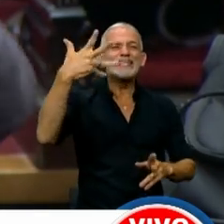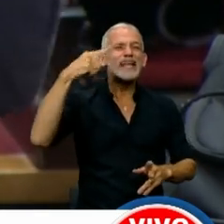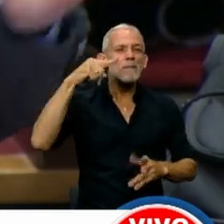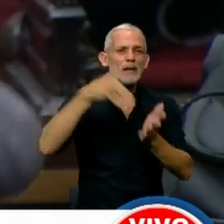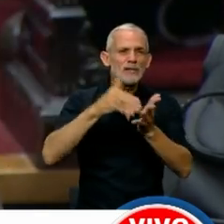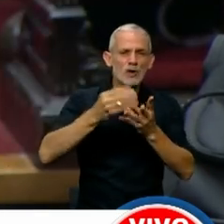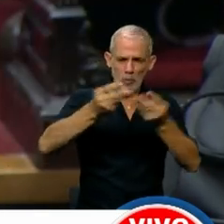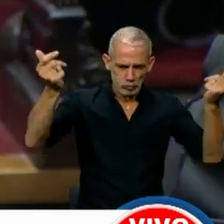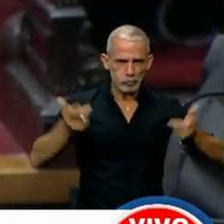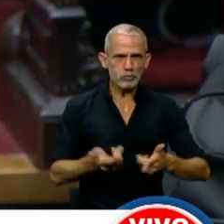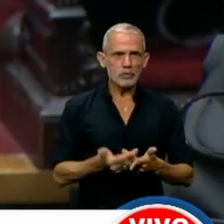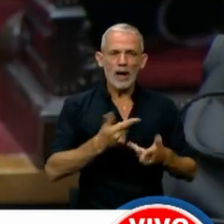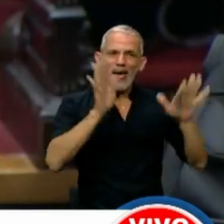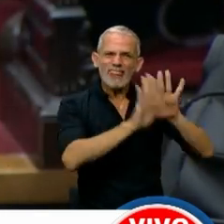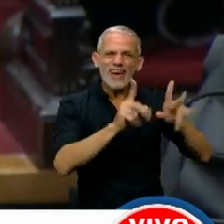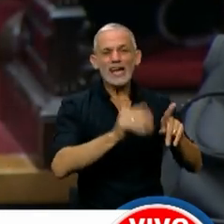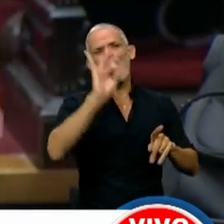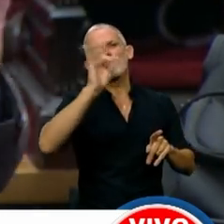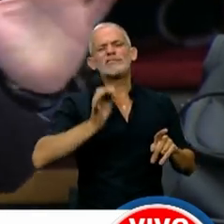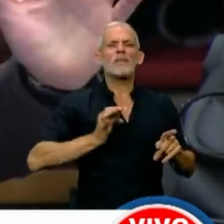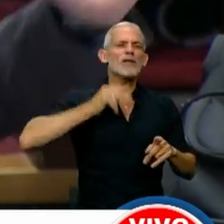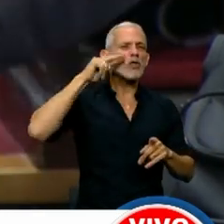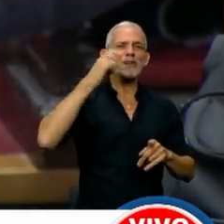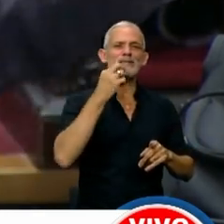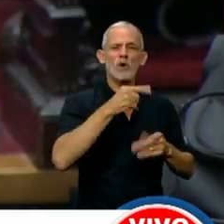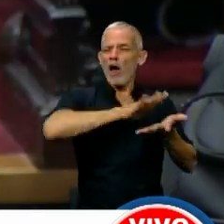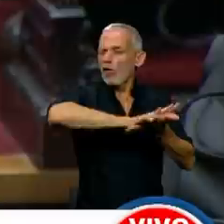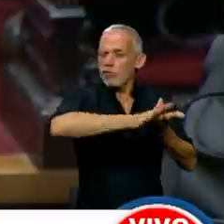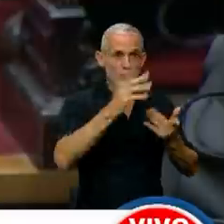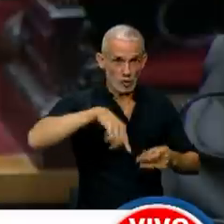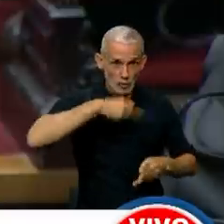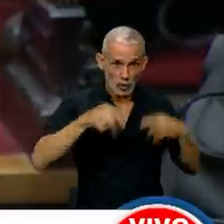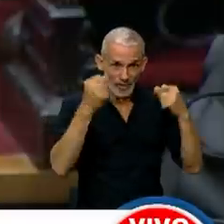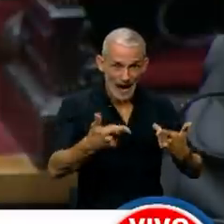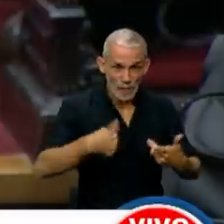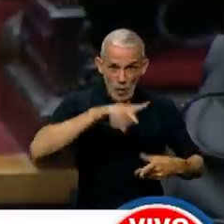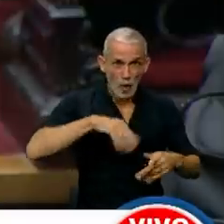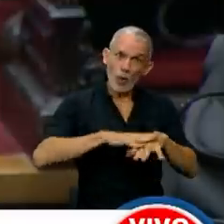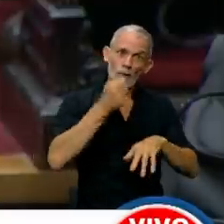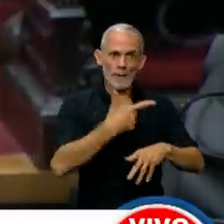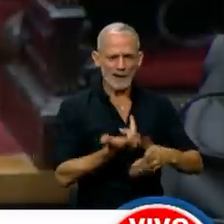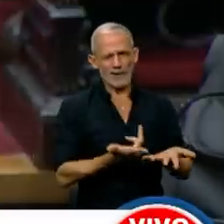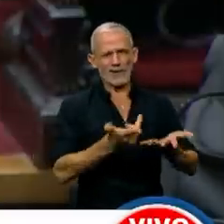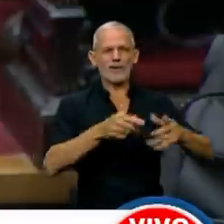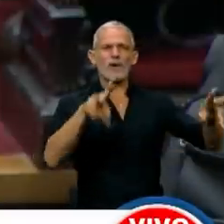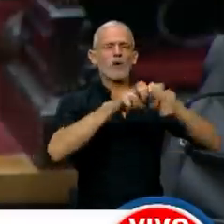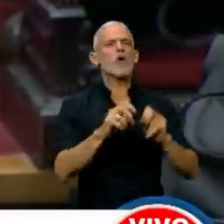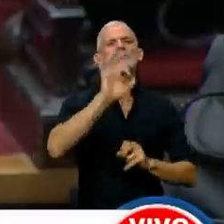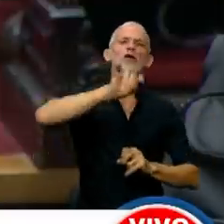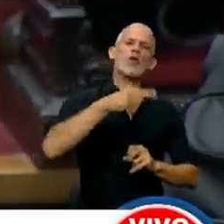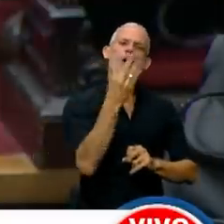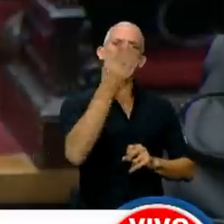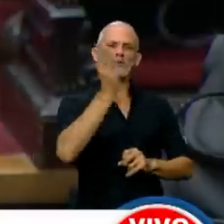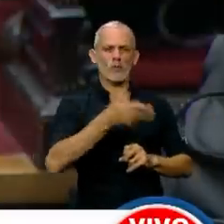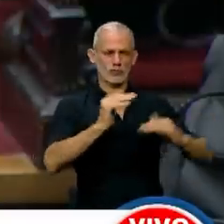por lo menos de gelada del de diciembre de 2019 la tierra arrasada que nosotros dejamos y déficit primario 0,4 por